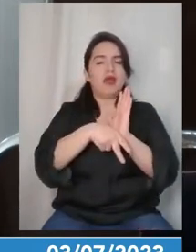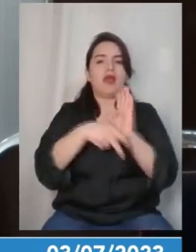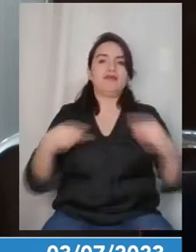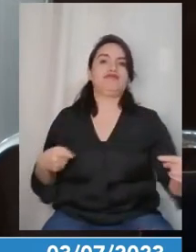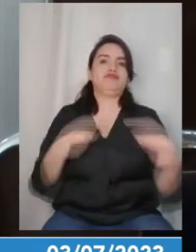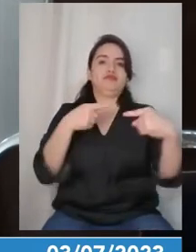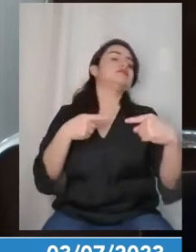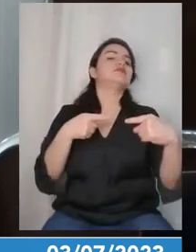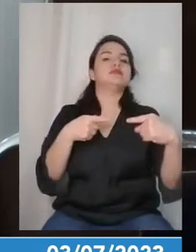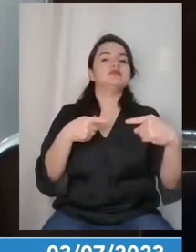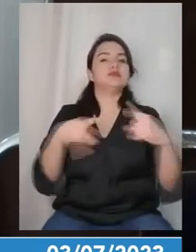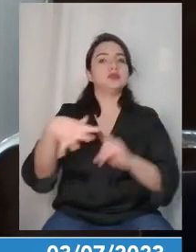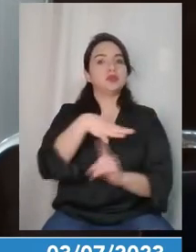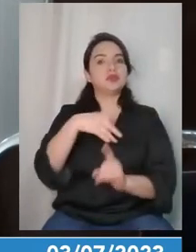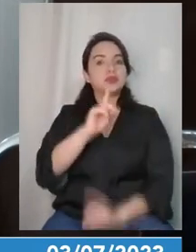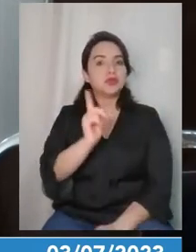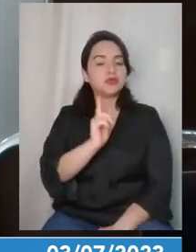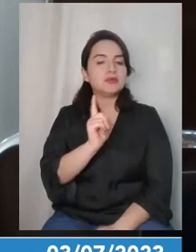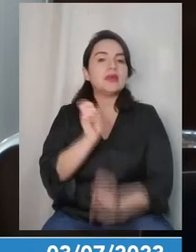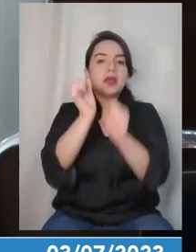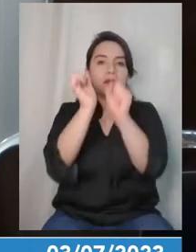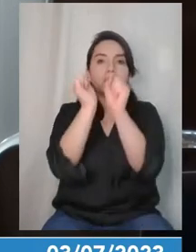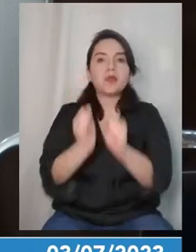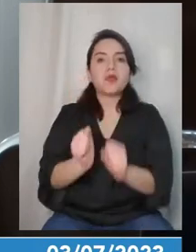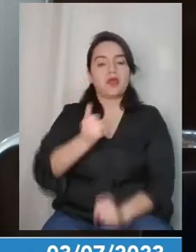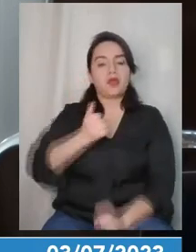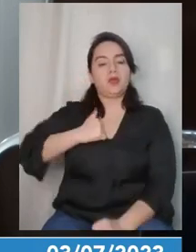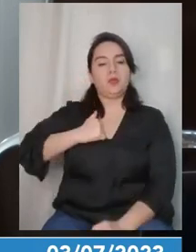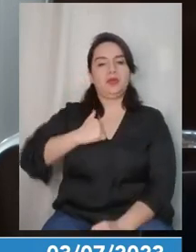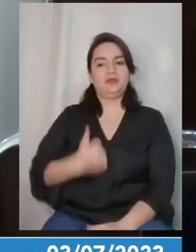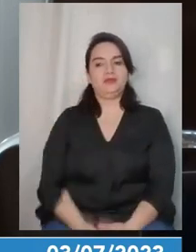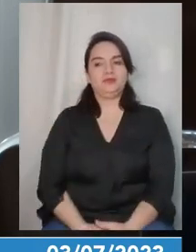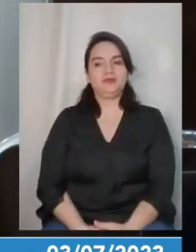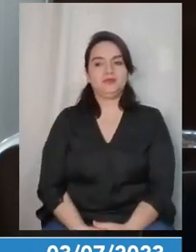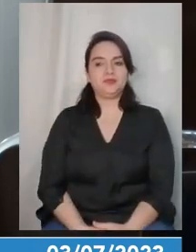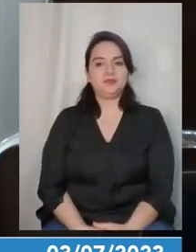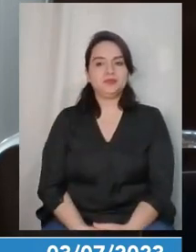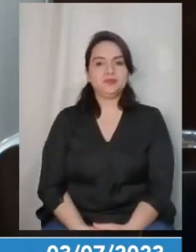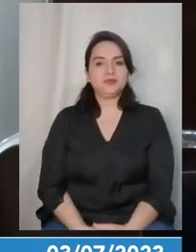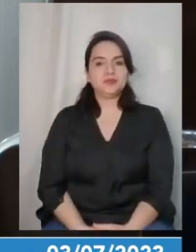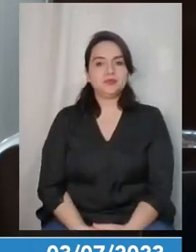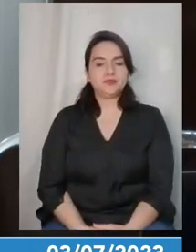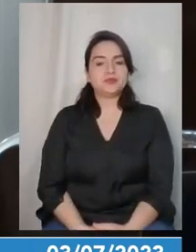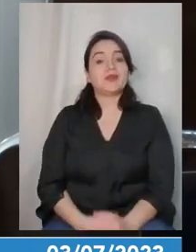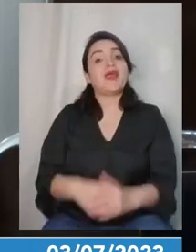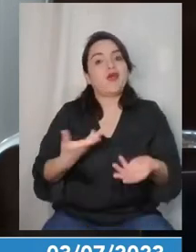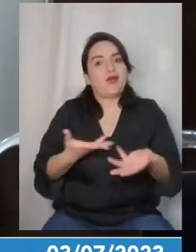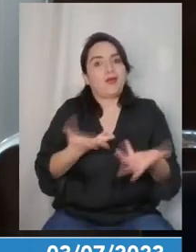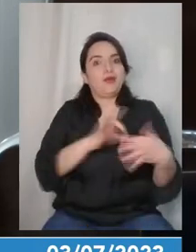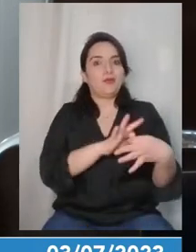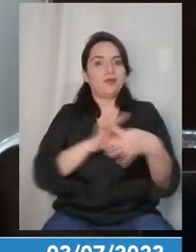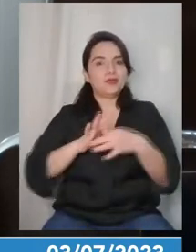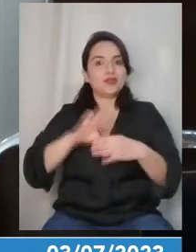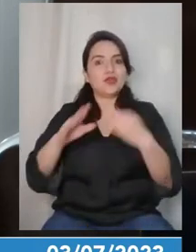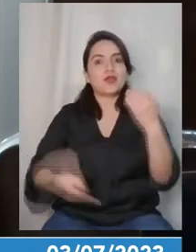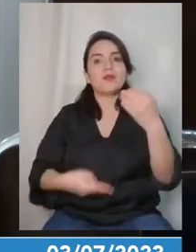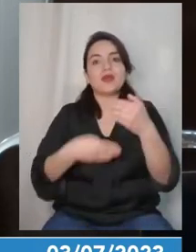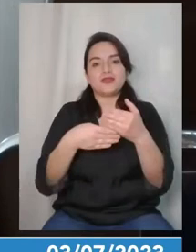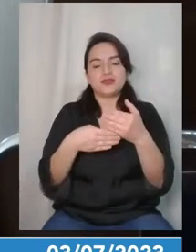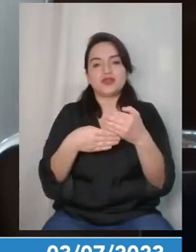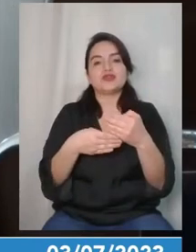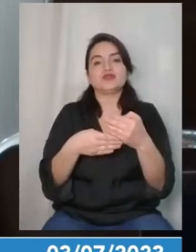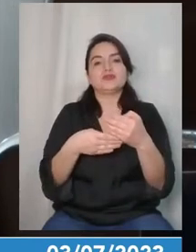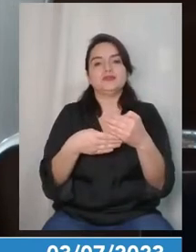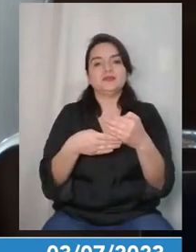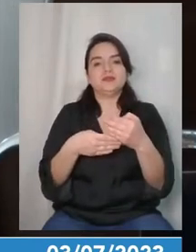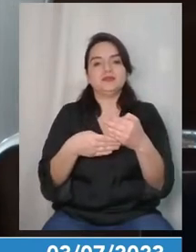situaciones, sino que puede ser perfectamente aplicada, ¿ya? Y ahora, a propósito de la incorporación de el control de